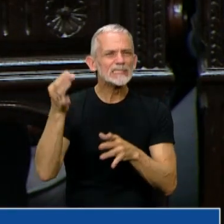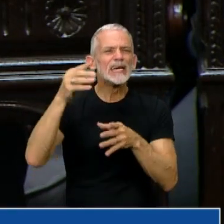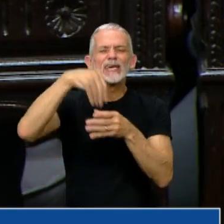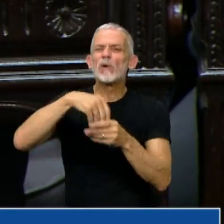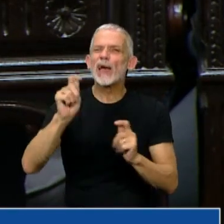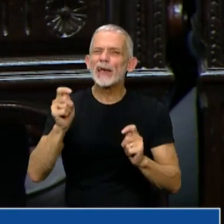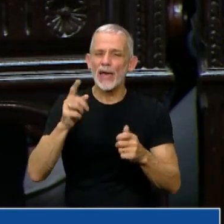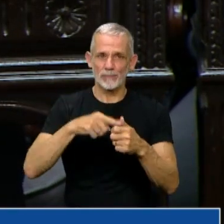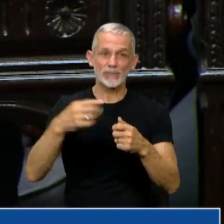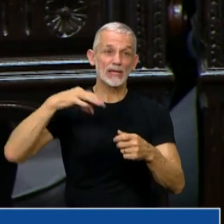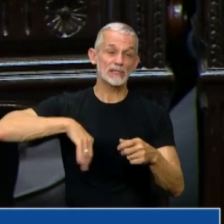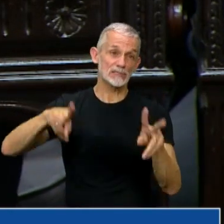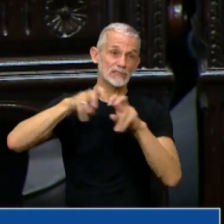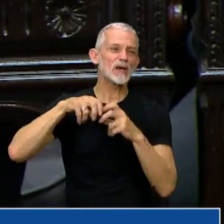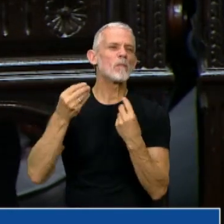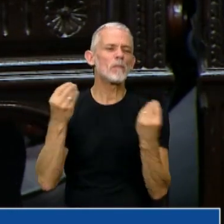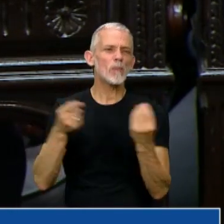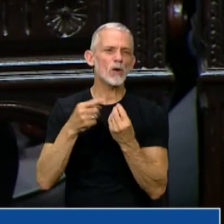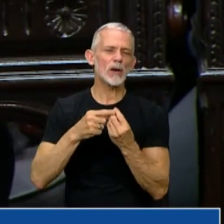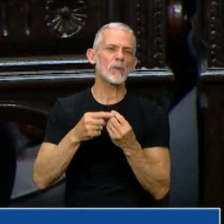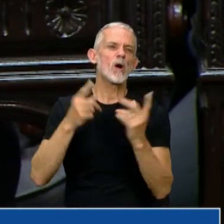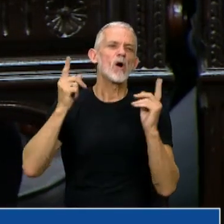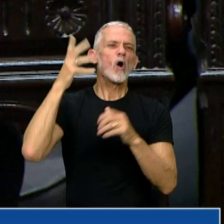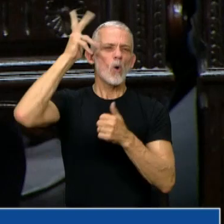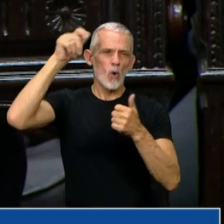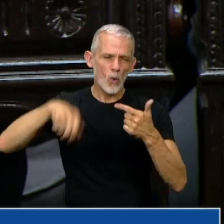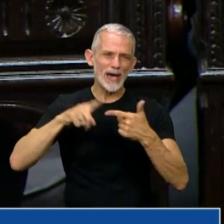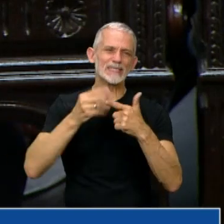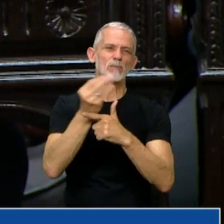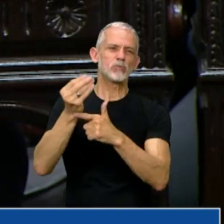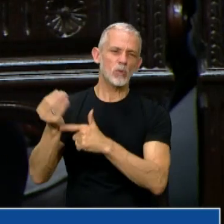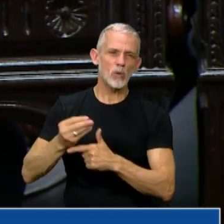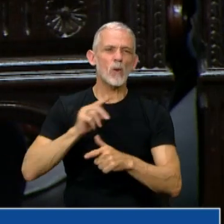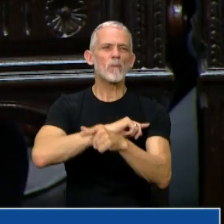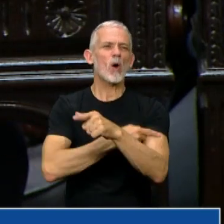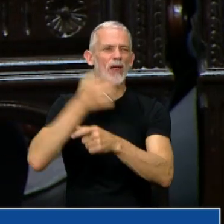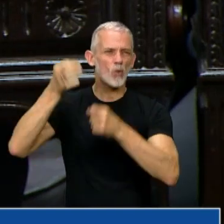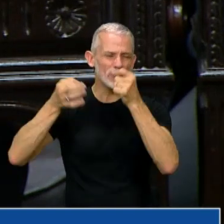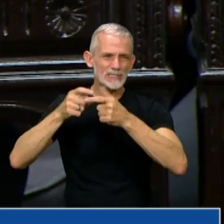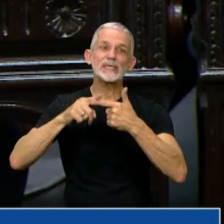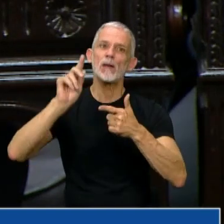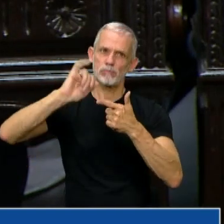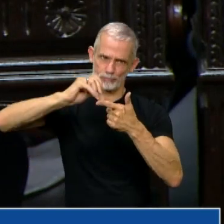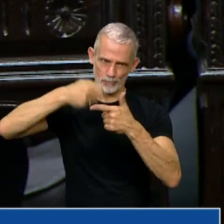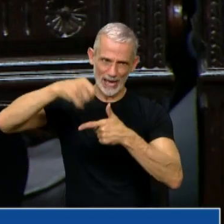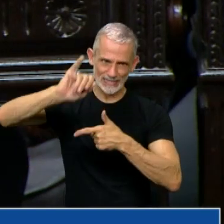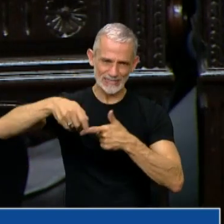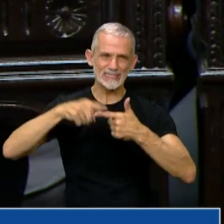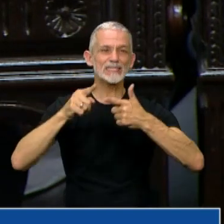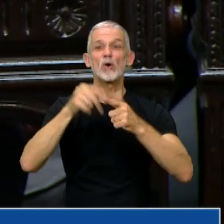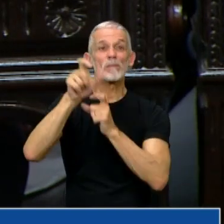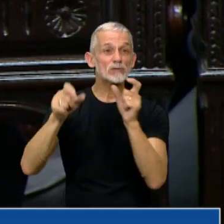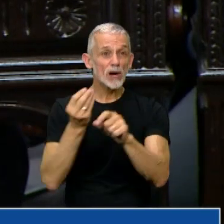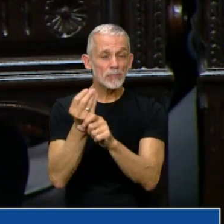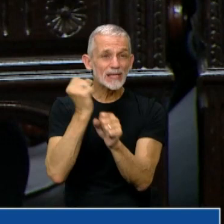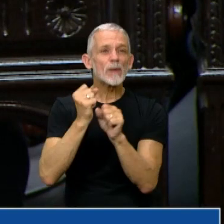incluidos los ingresos obtenidos por magistrados, funcionarios y empleados del Poder Judicial y por quienes se